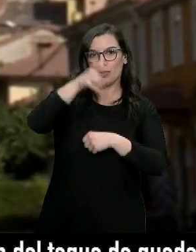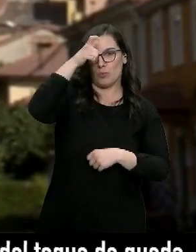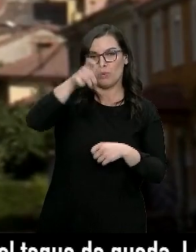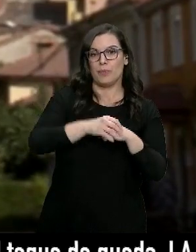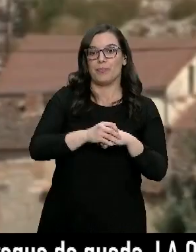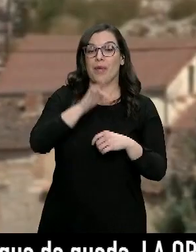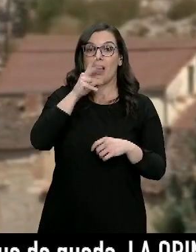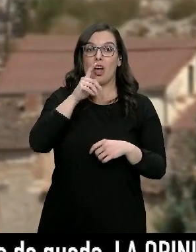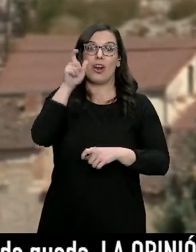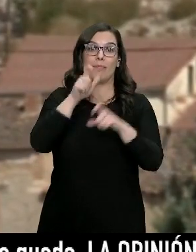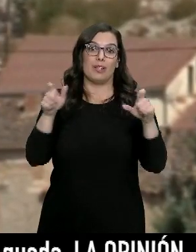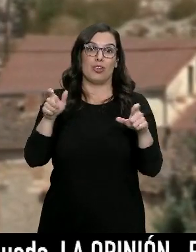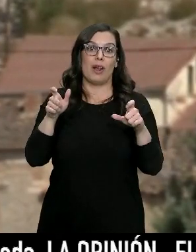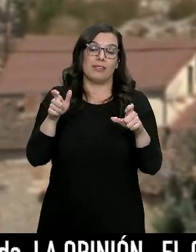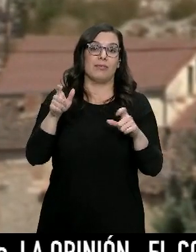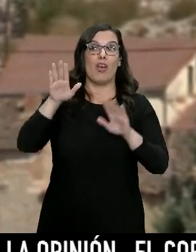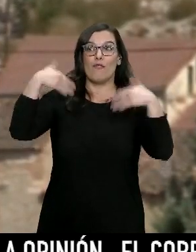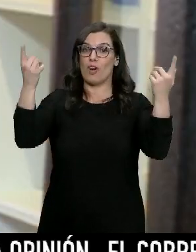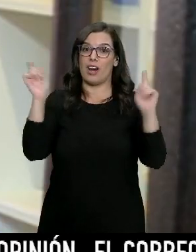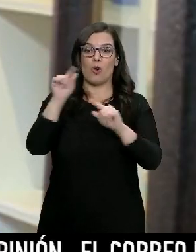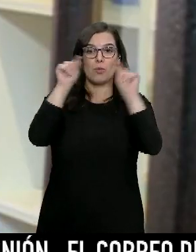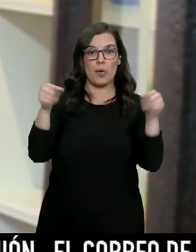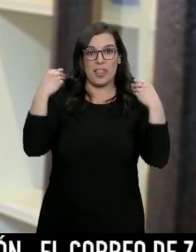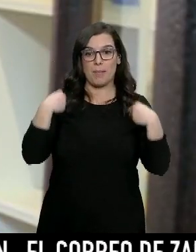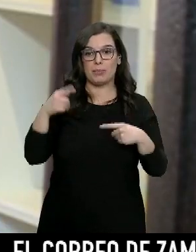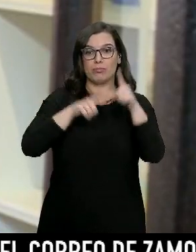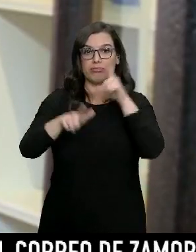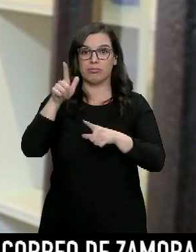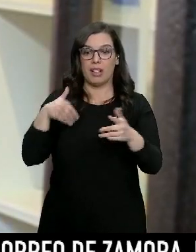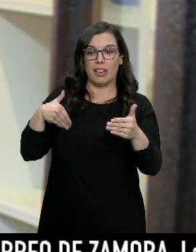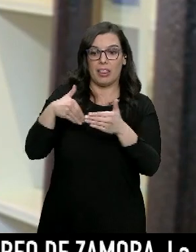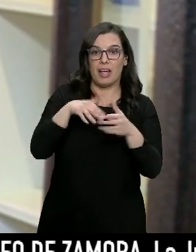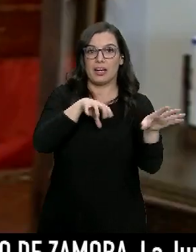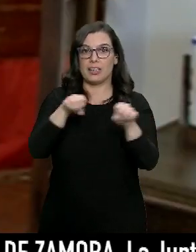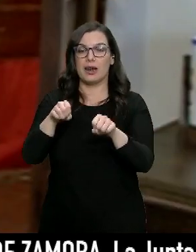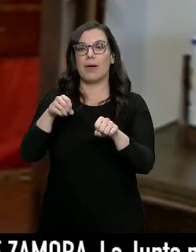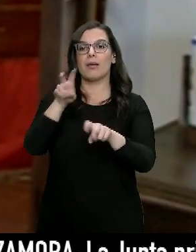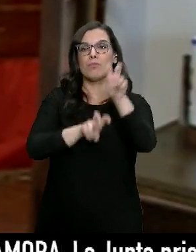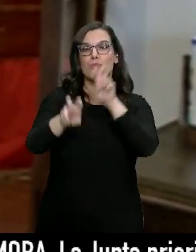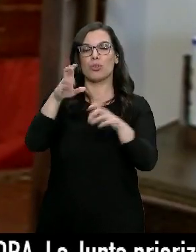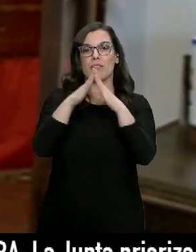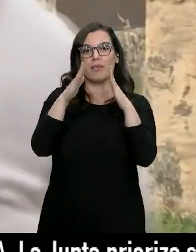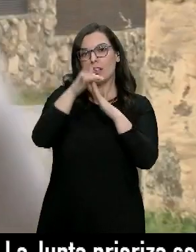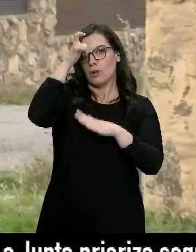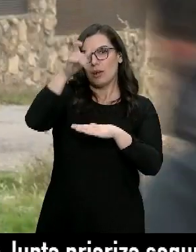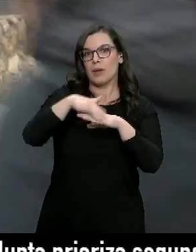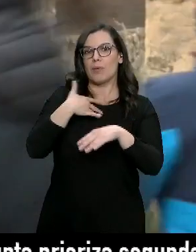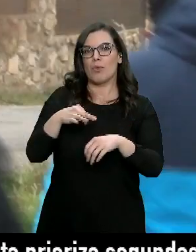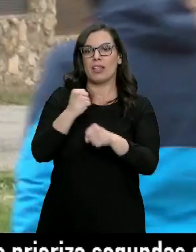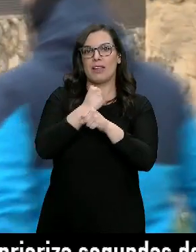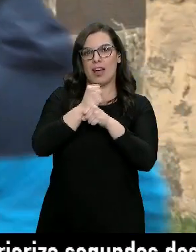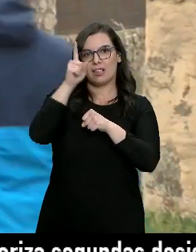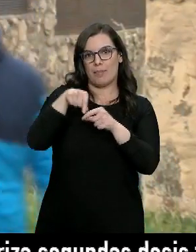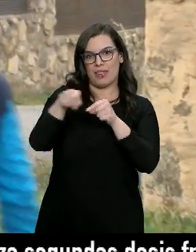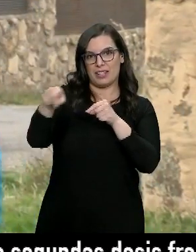viaja más en la misma provincia, se reserva con menos anticipación y se buscan viviendas rurales con posibilidad para teletrabajar.